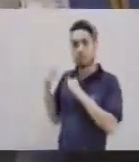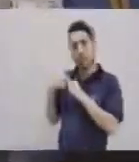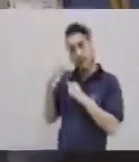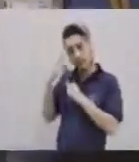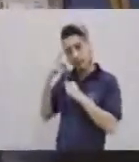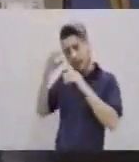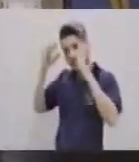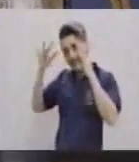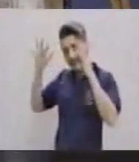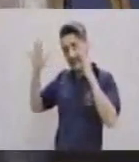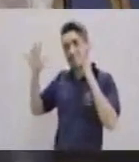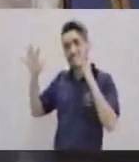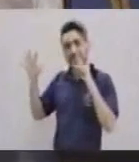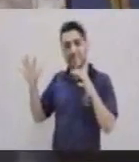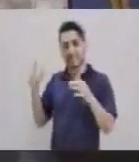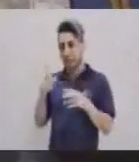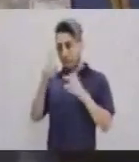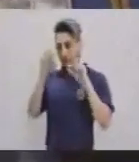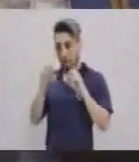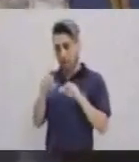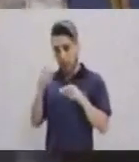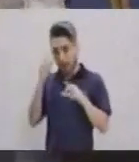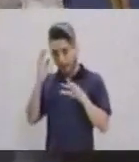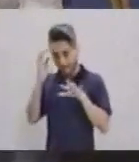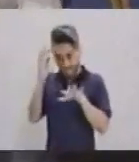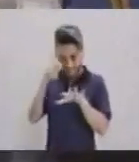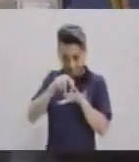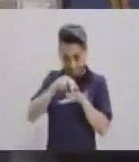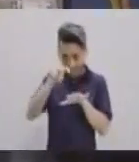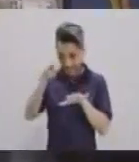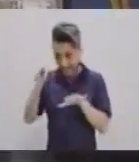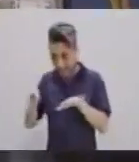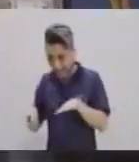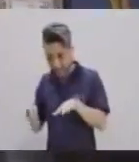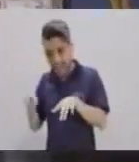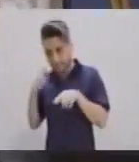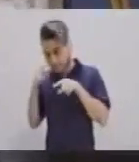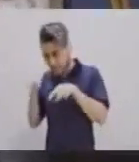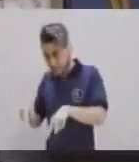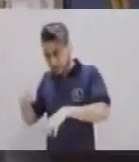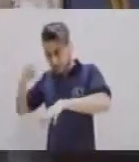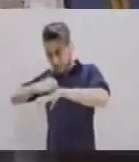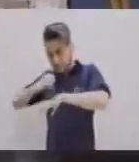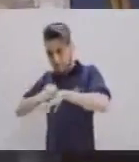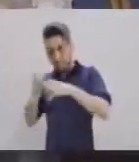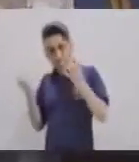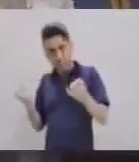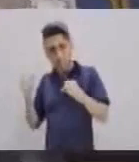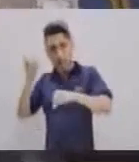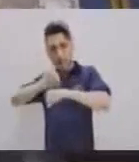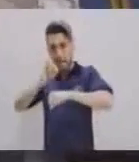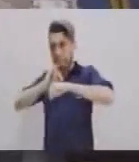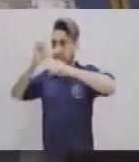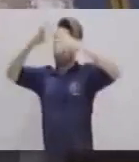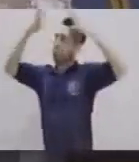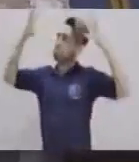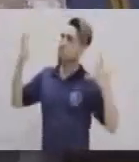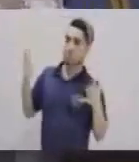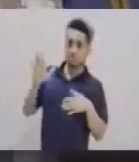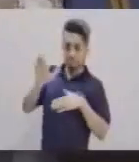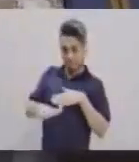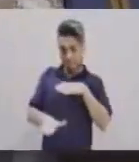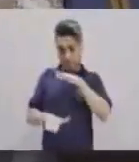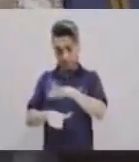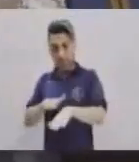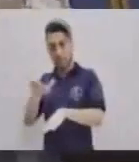imagina en su cabeza pues una persona bajándose del bus, viendo las piedras, la catedral, los zapatos. Exacto. Lo hacen a uno